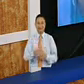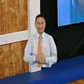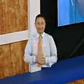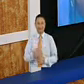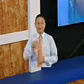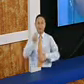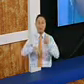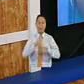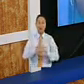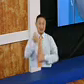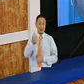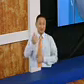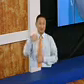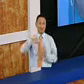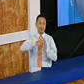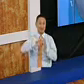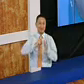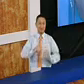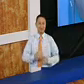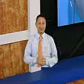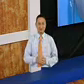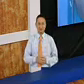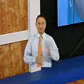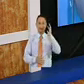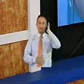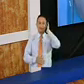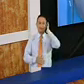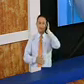la venta hoy día de los cuyes?